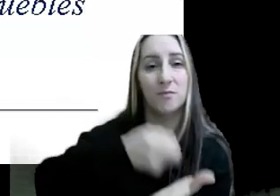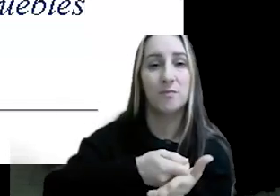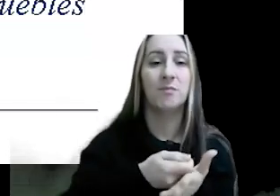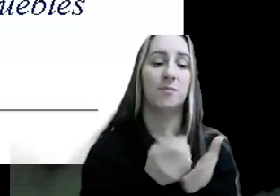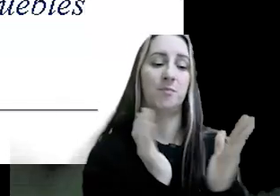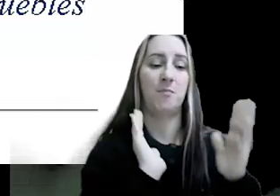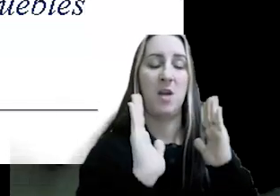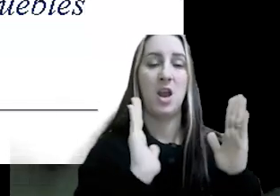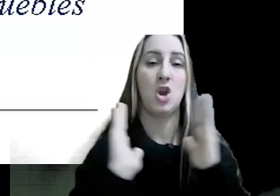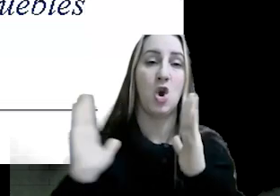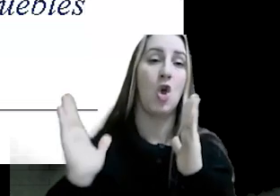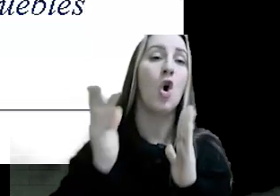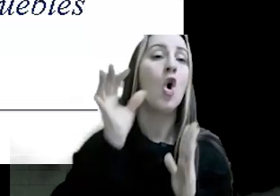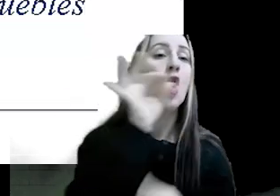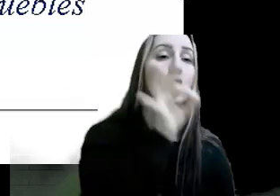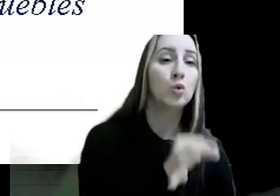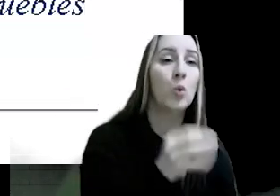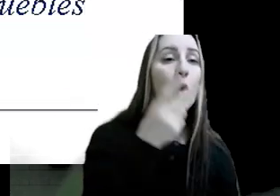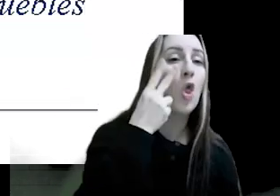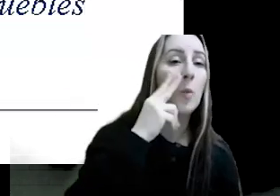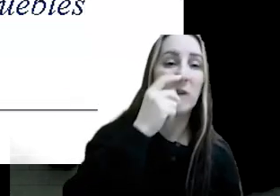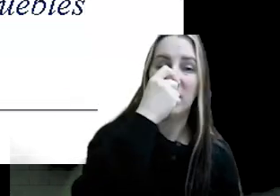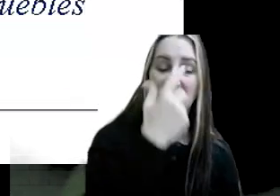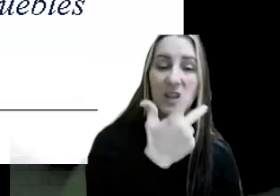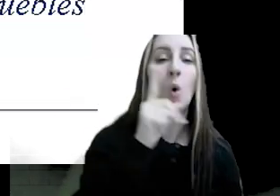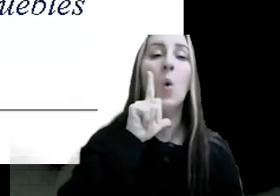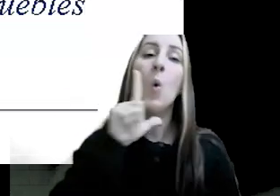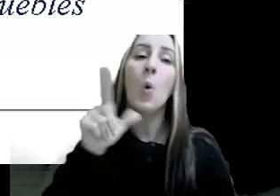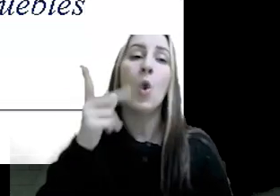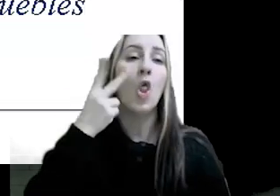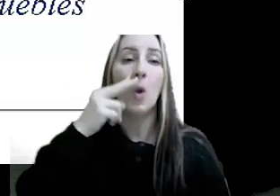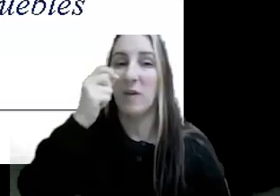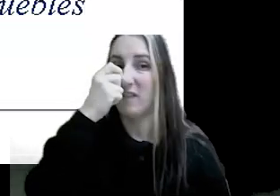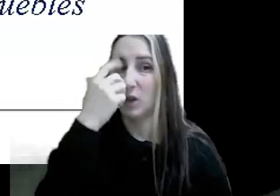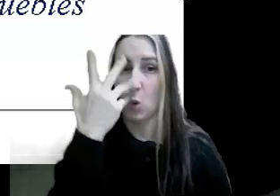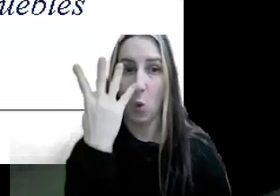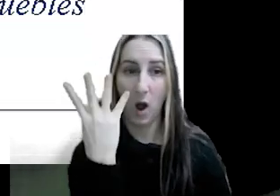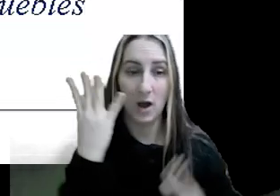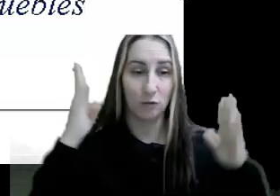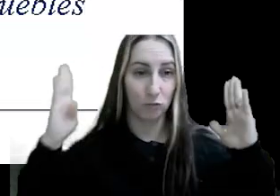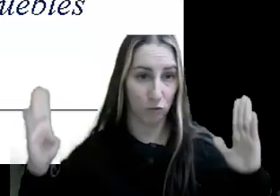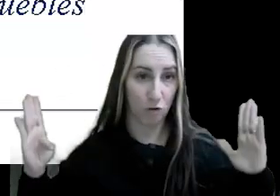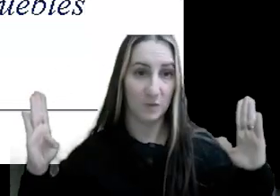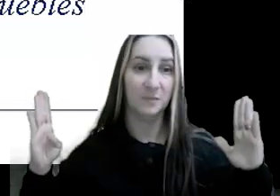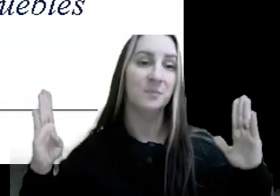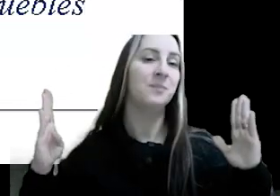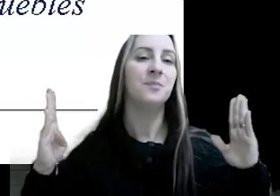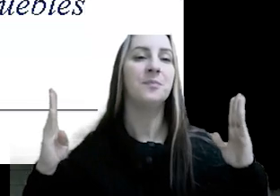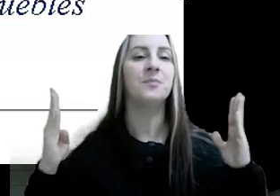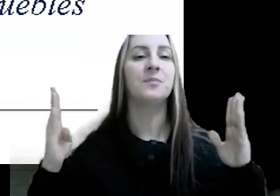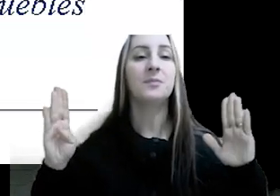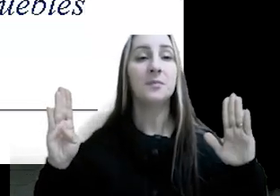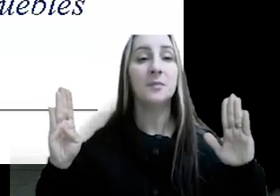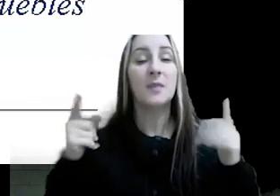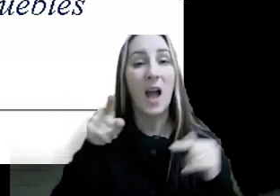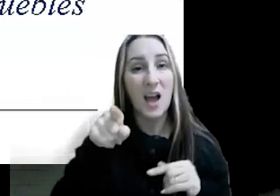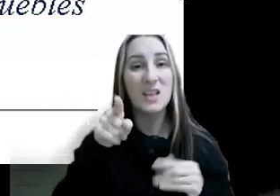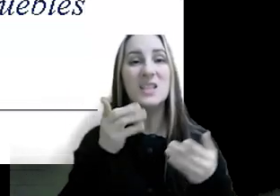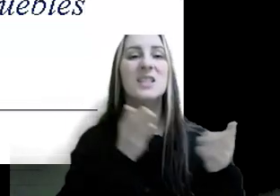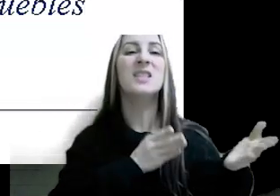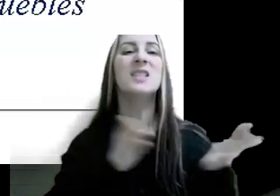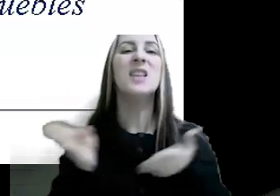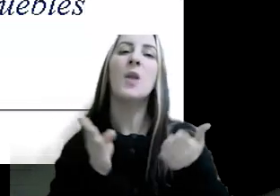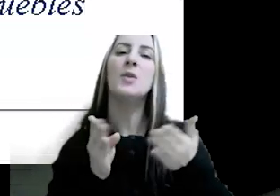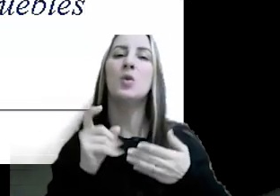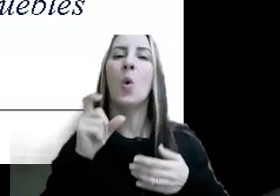devengados entre octubre de 2023 y julio de 2024, inclusive accediendo al servicio cuenta